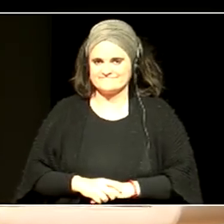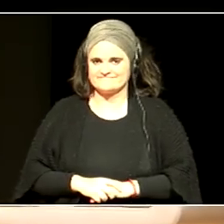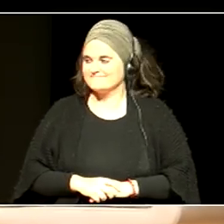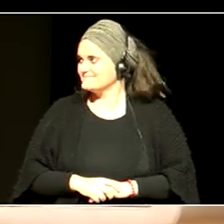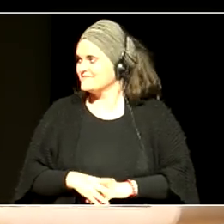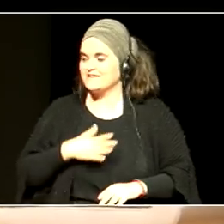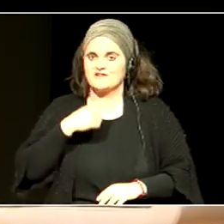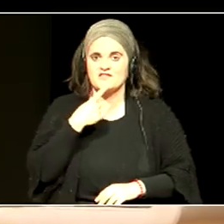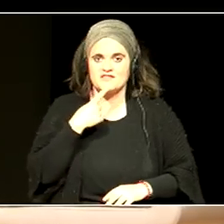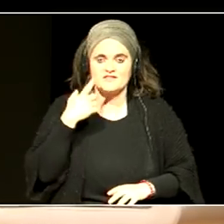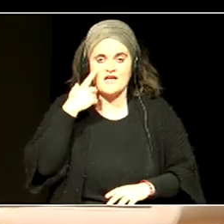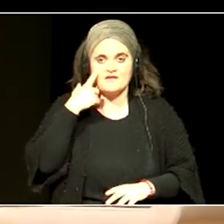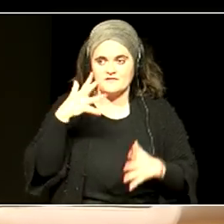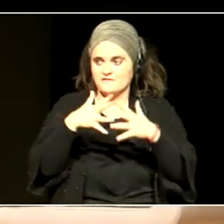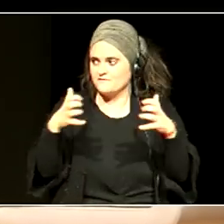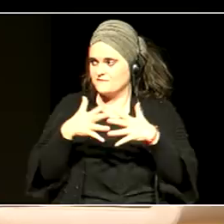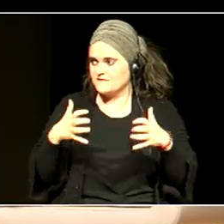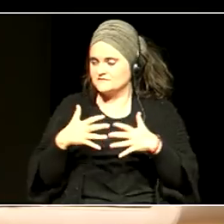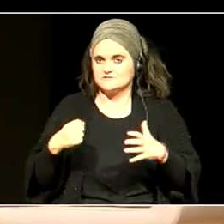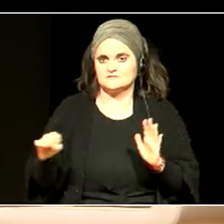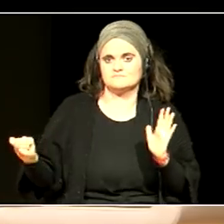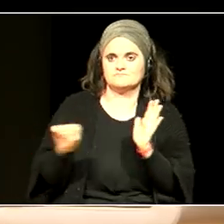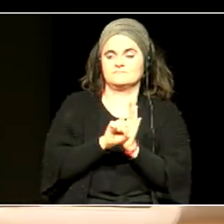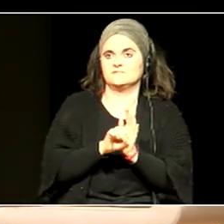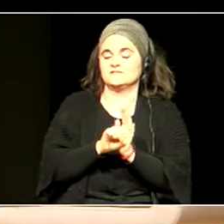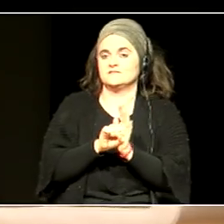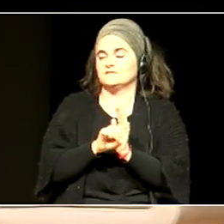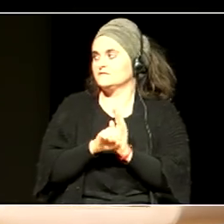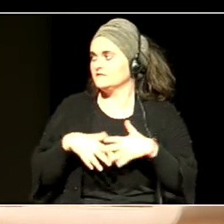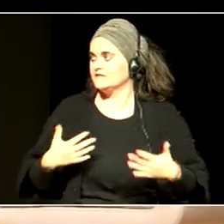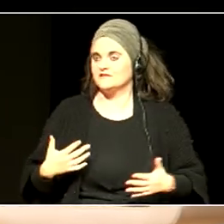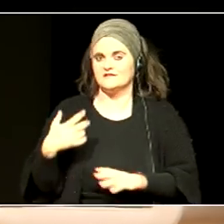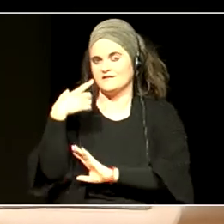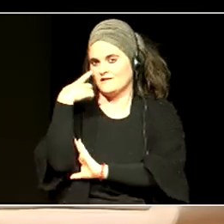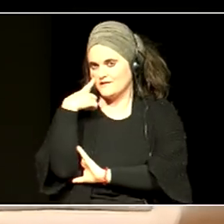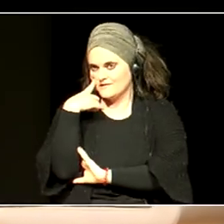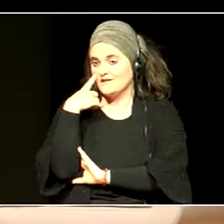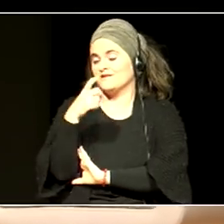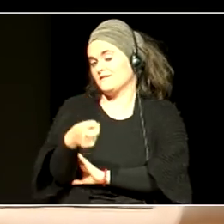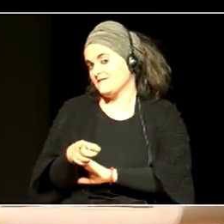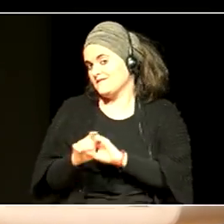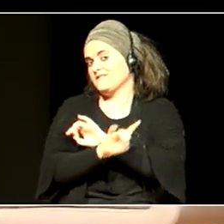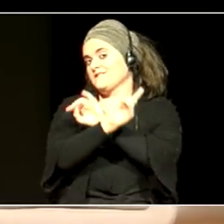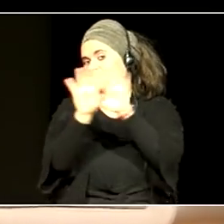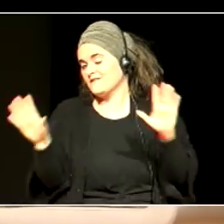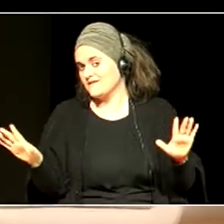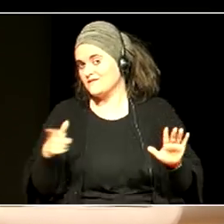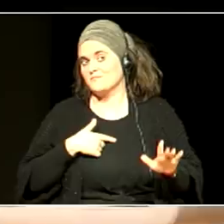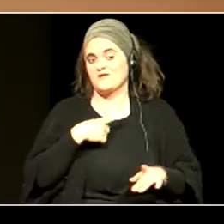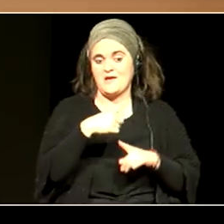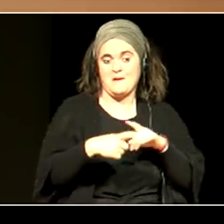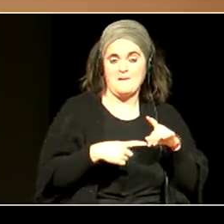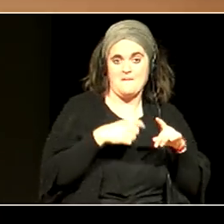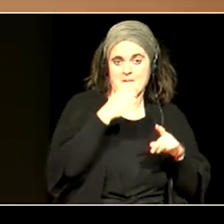quiero decir que Cuidado con las frases Estas categóricas que te quedas como e Claro pero es que tenemos tanta